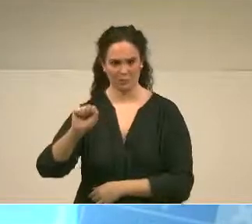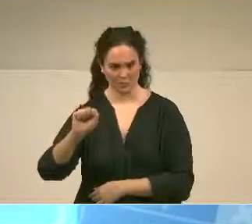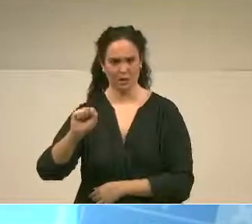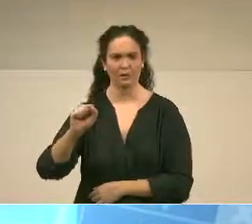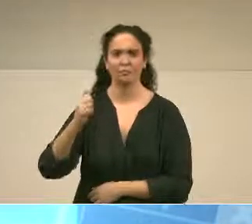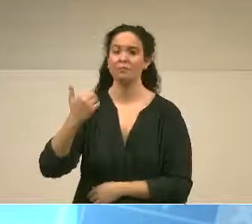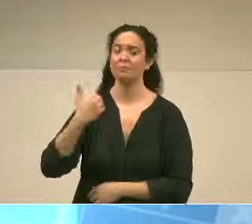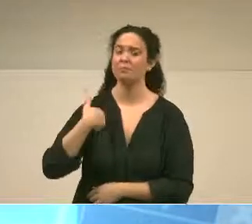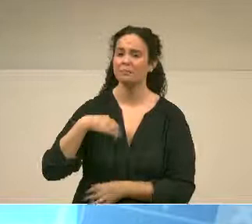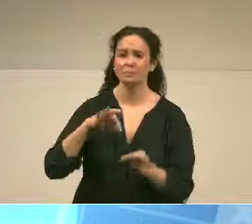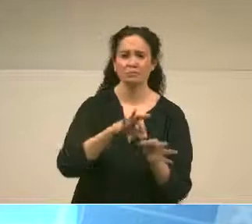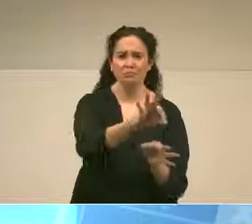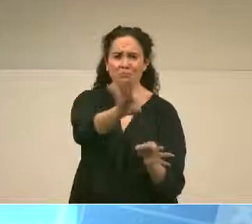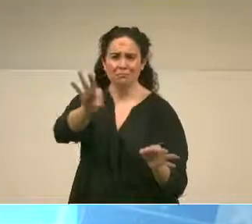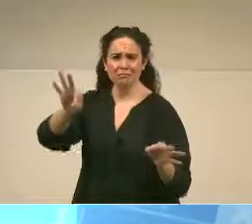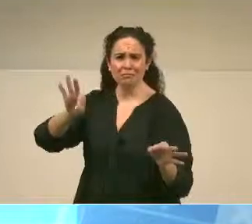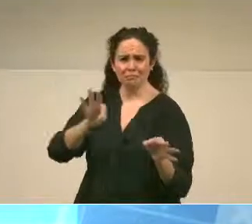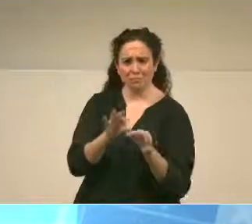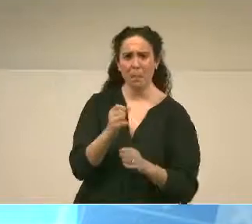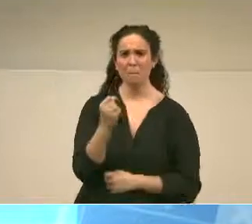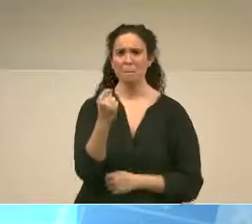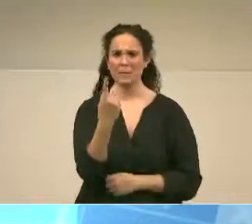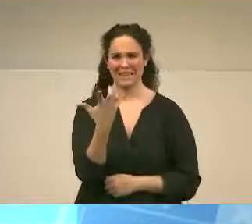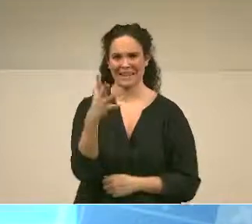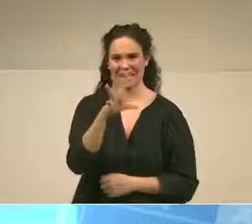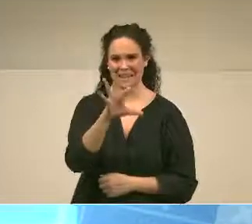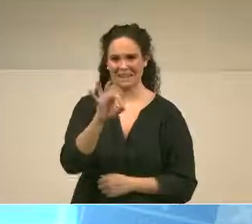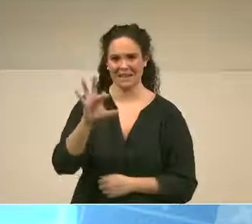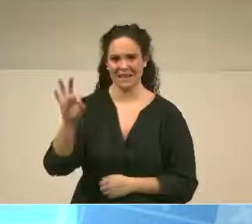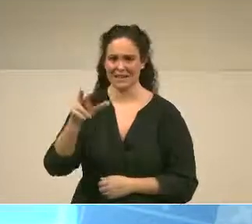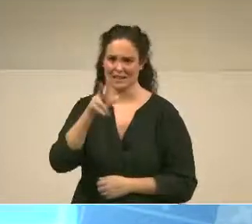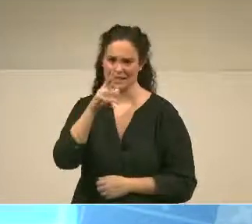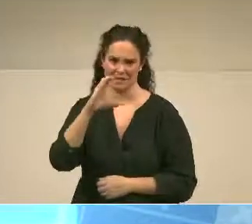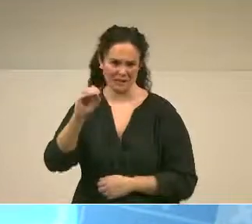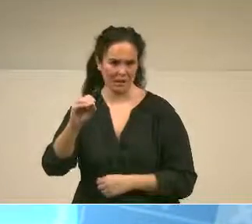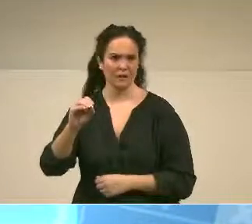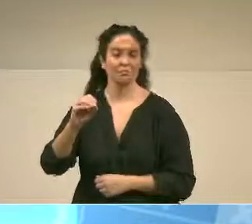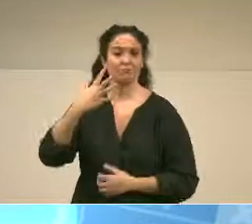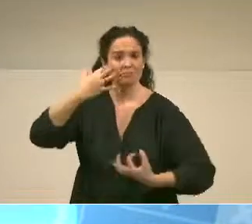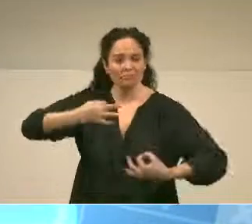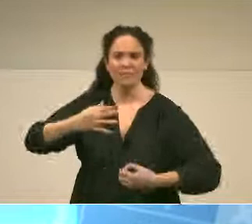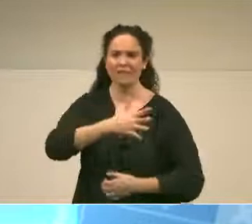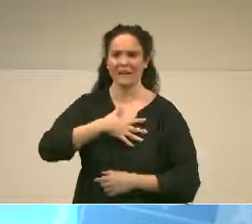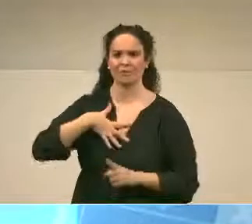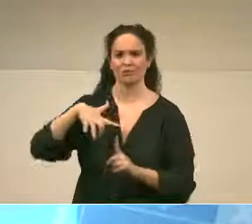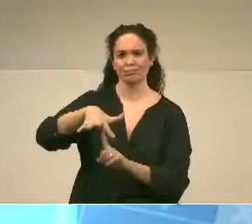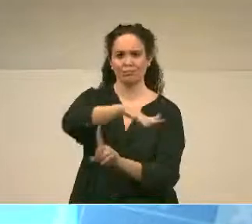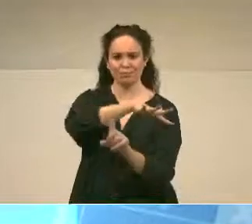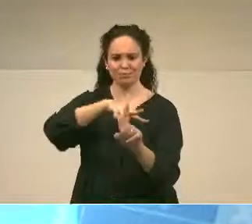1.685 hektarea dira guztira, eta espazio berezi hoietan biodibertsitatearen